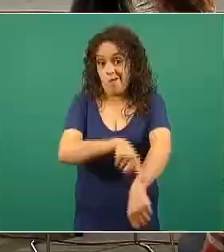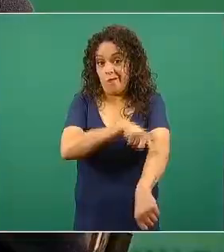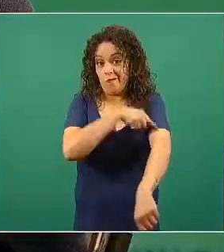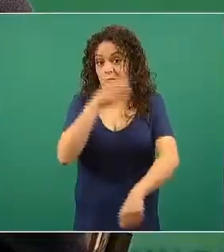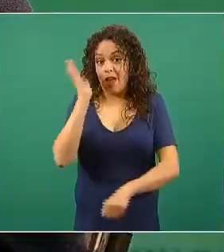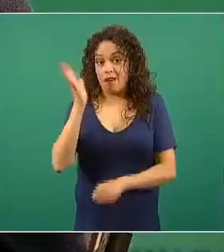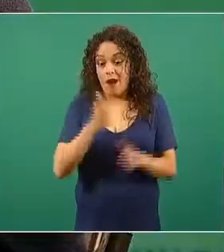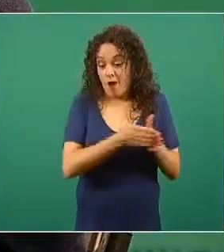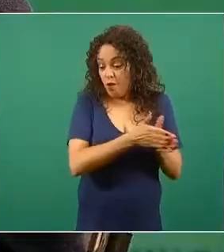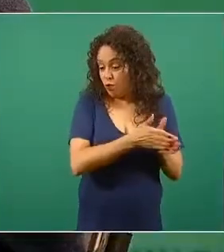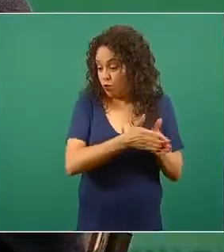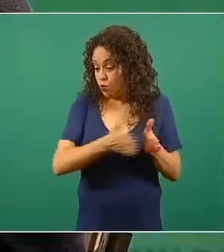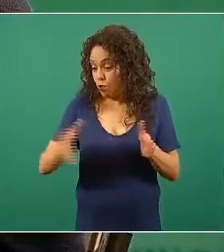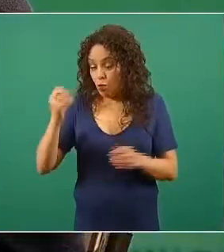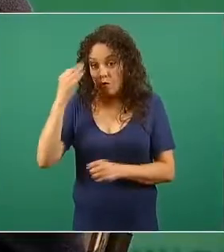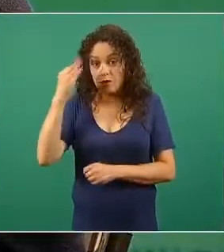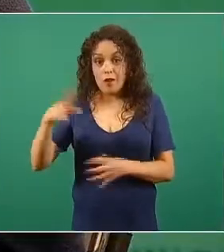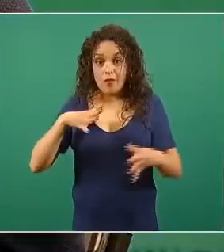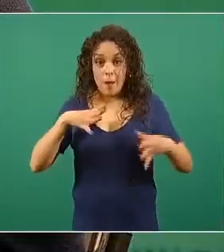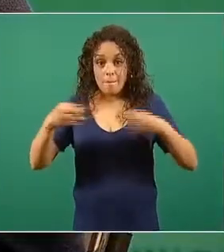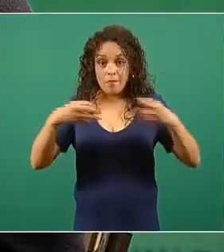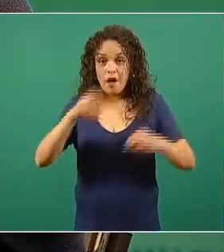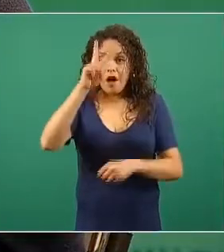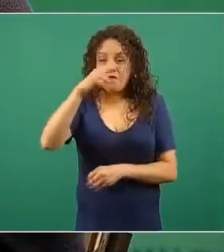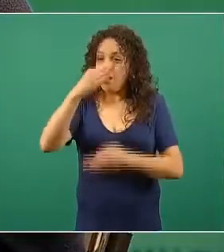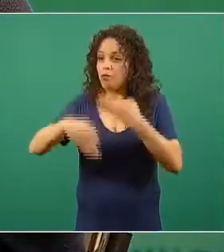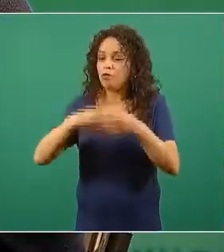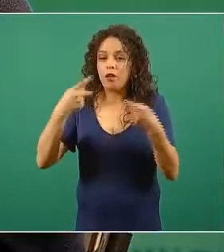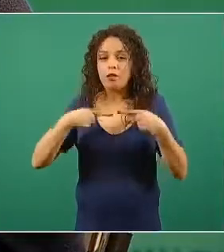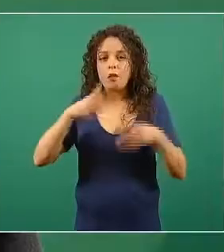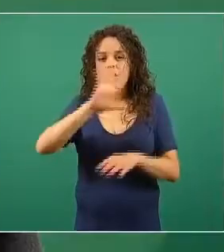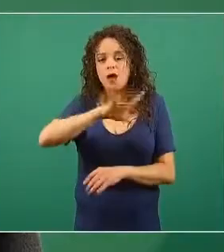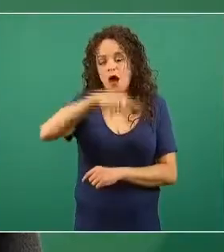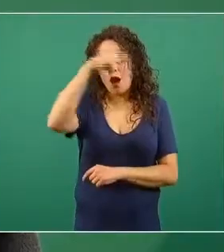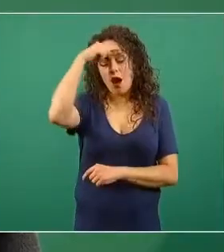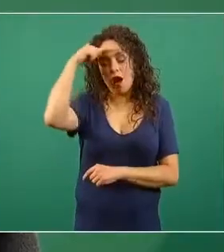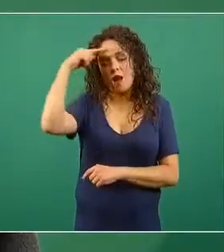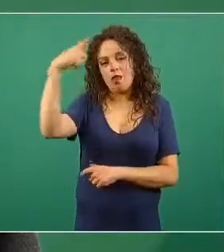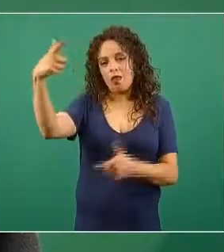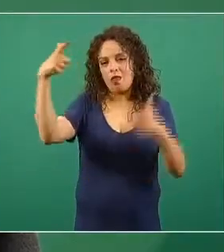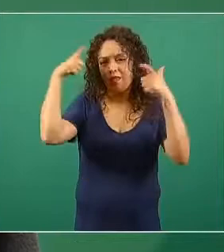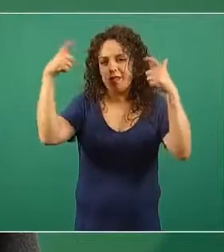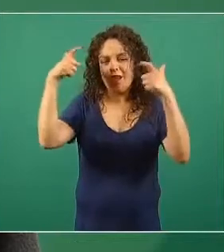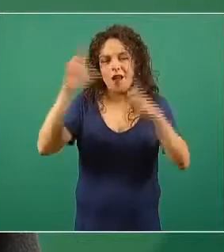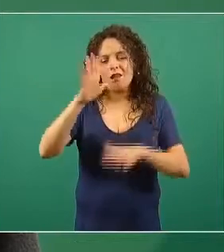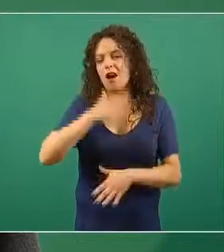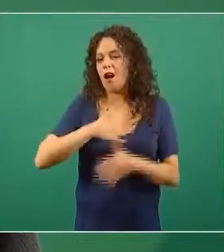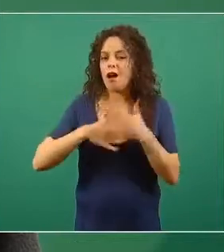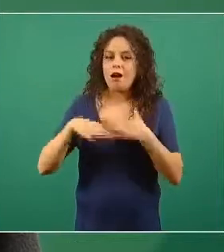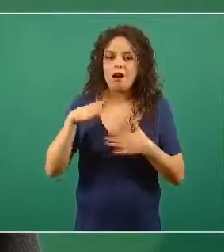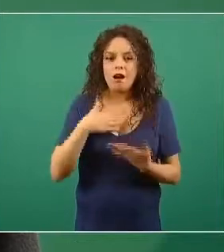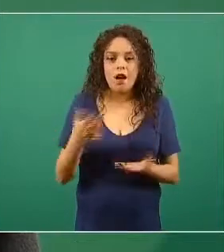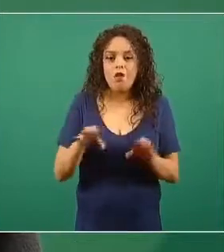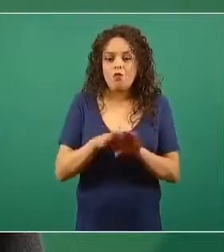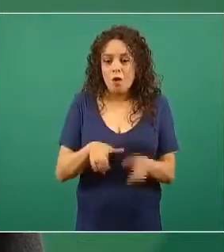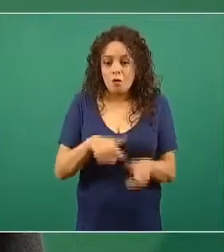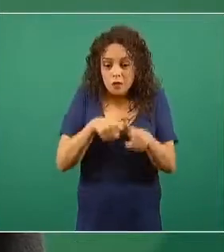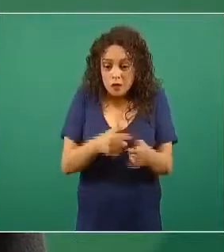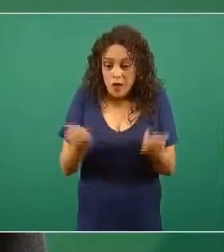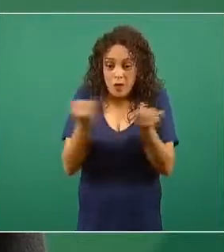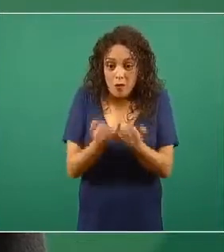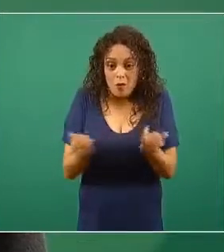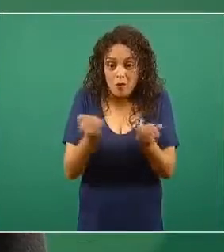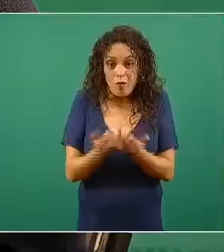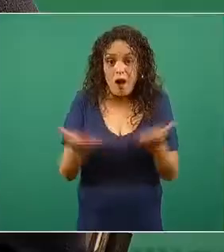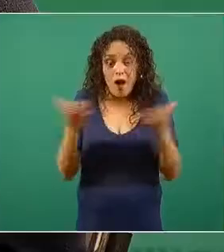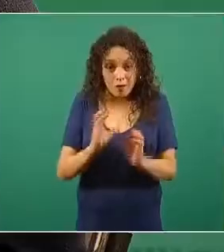producido lógicamente también un cansancio en la población, muchas veces a seguir implementando estas medidas, pues bueno,